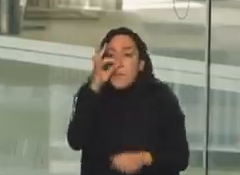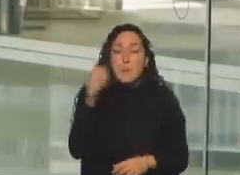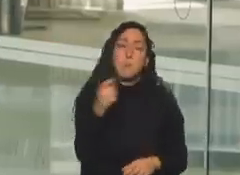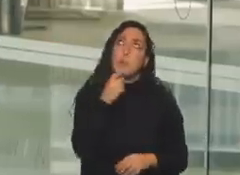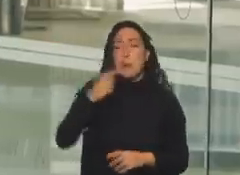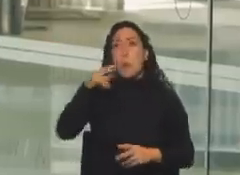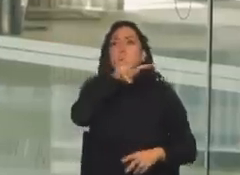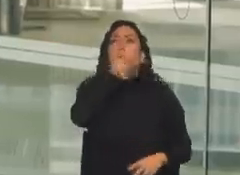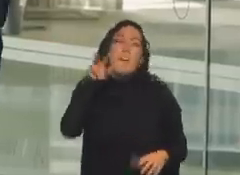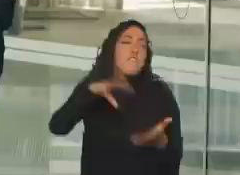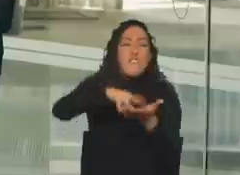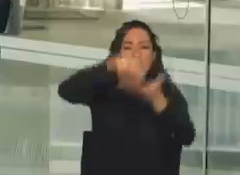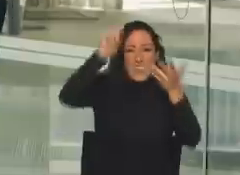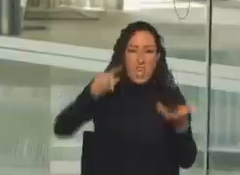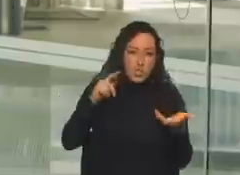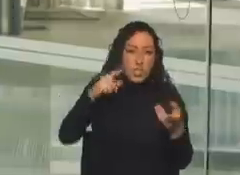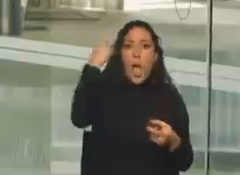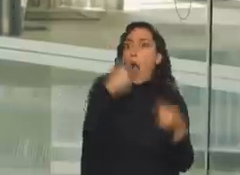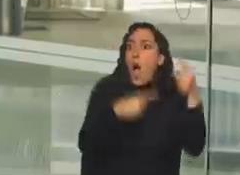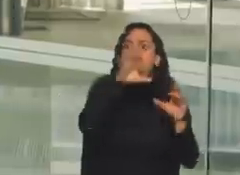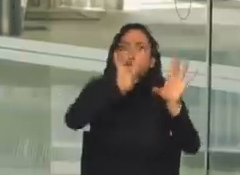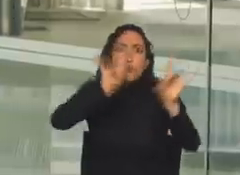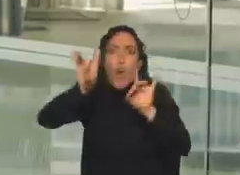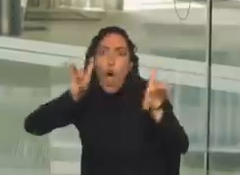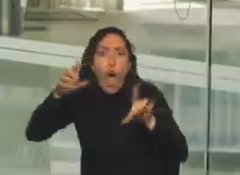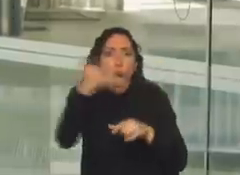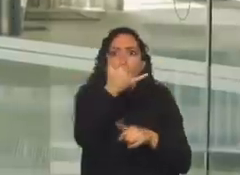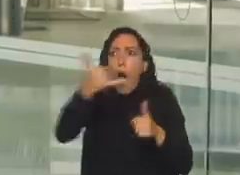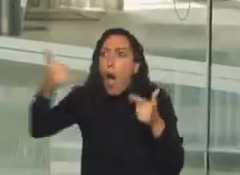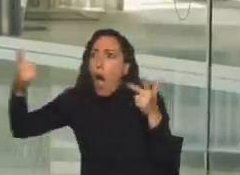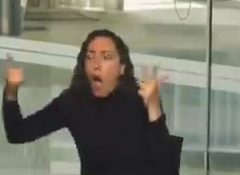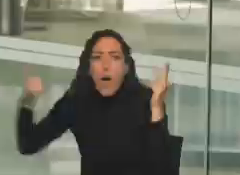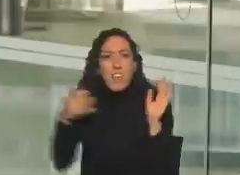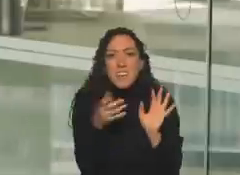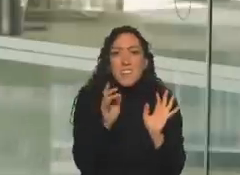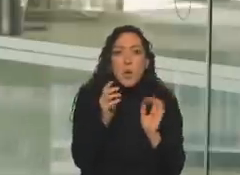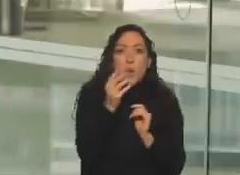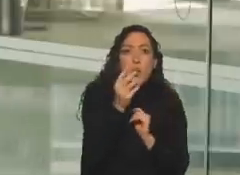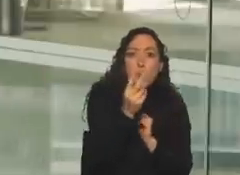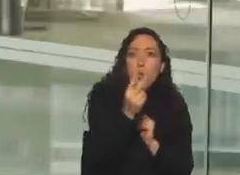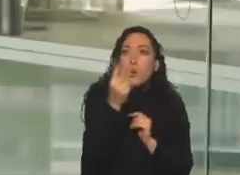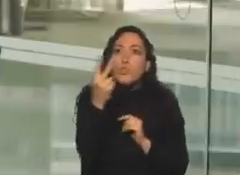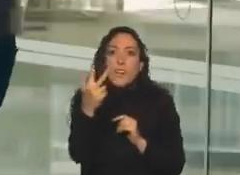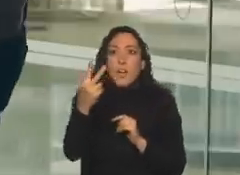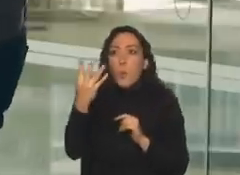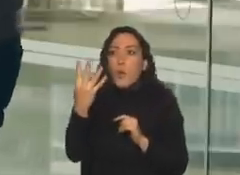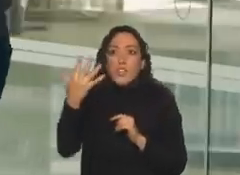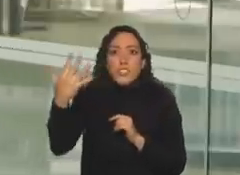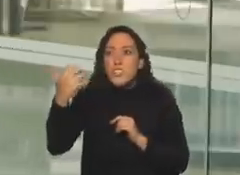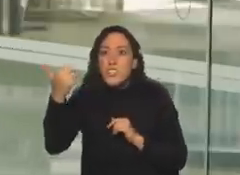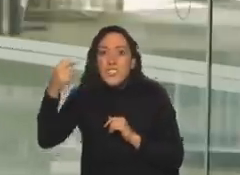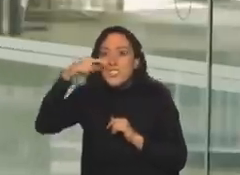fideos. Fantástico, buenísimo, tengo un montón de opciones. Fíjate, 1, 2, 3, 4, 5, 6, 7, 8,